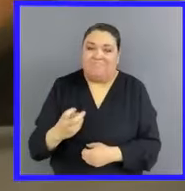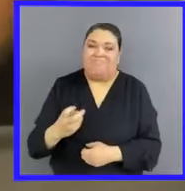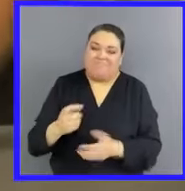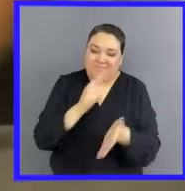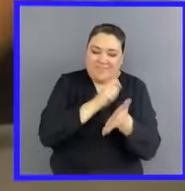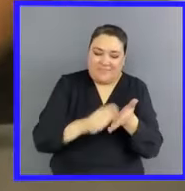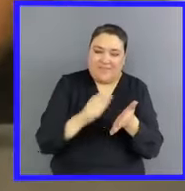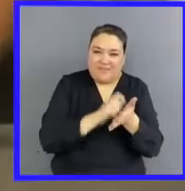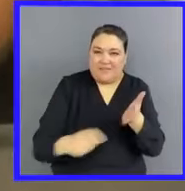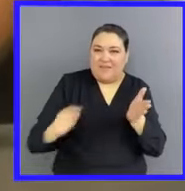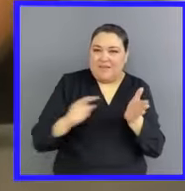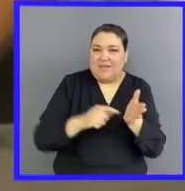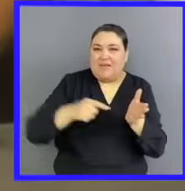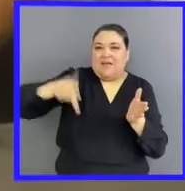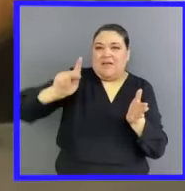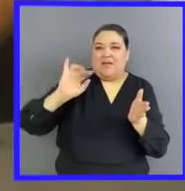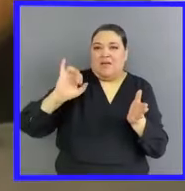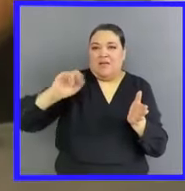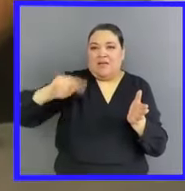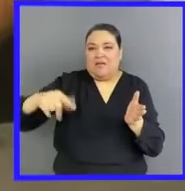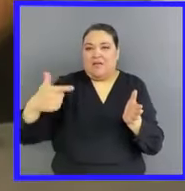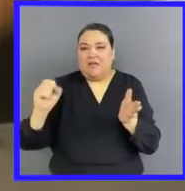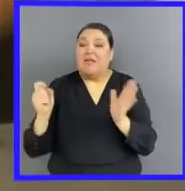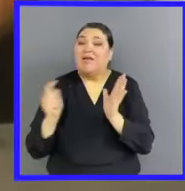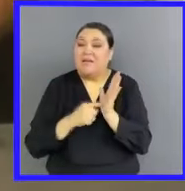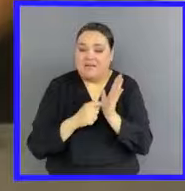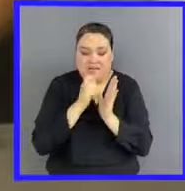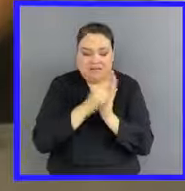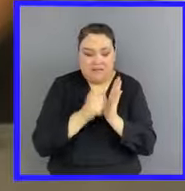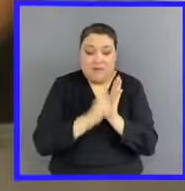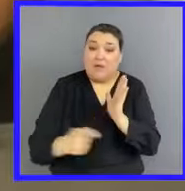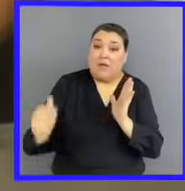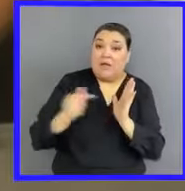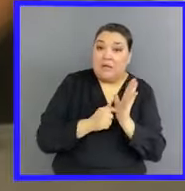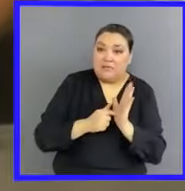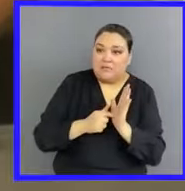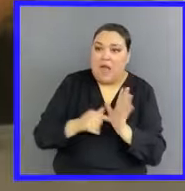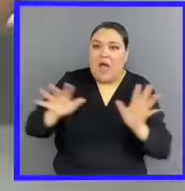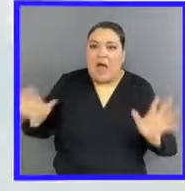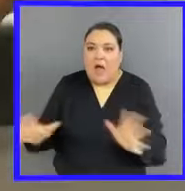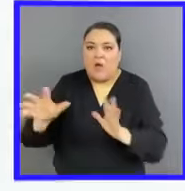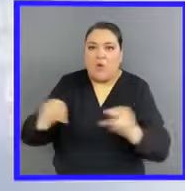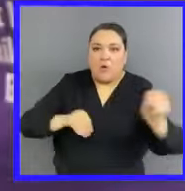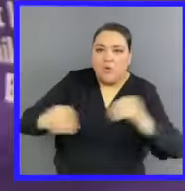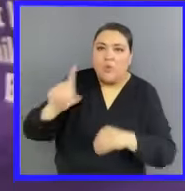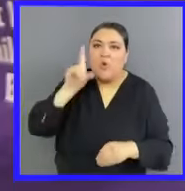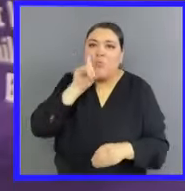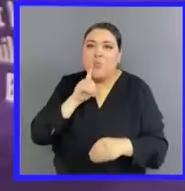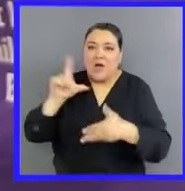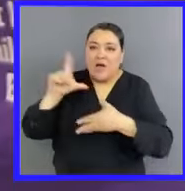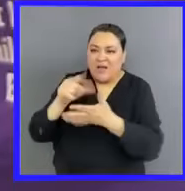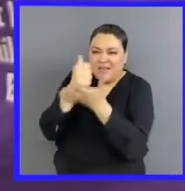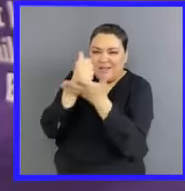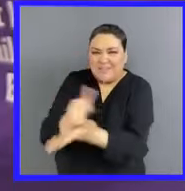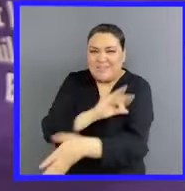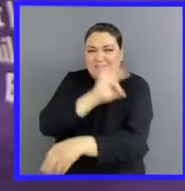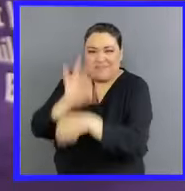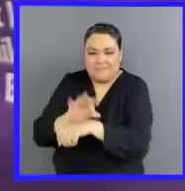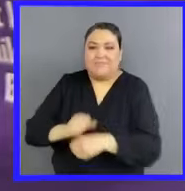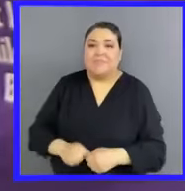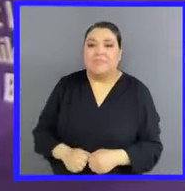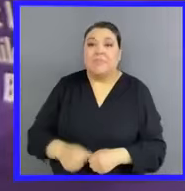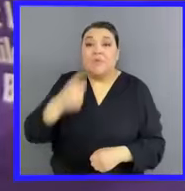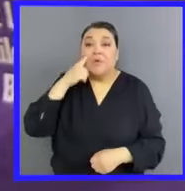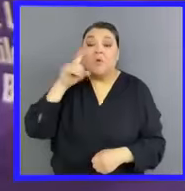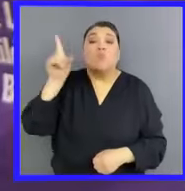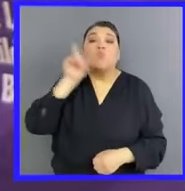Guerra, Badass Bonita, que desembocó en un movimiento por los derechos de las mujeres latinas. Alzar nuestra voz puede salvar